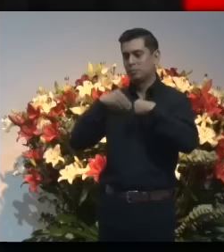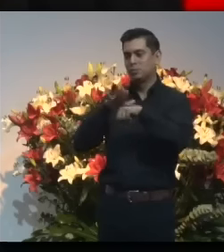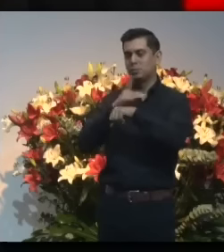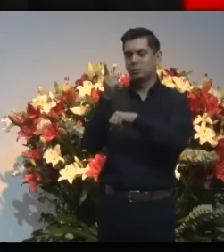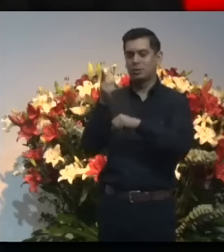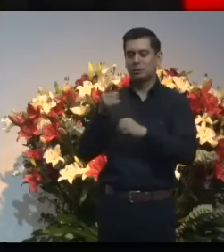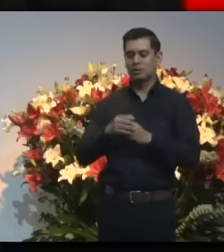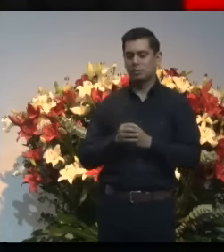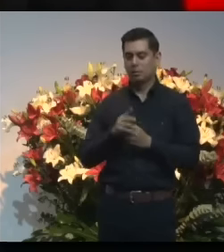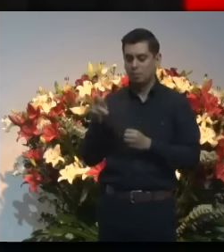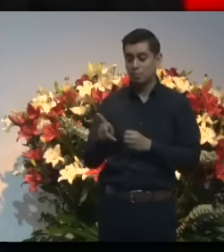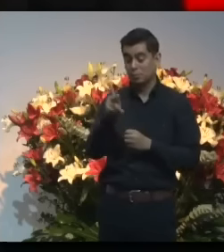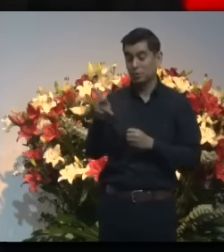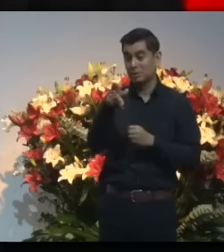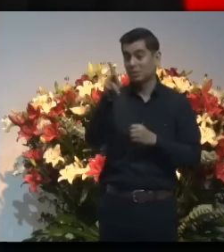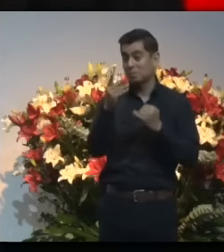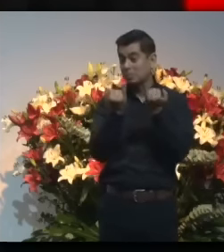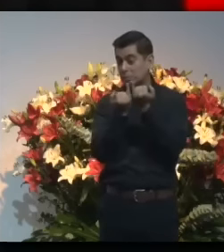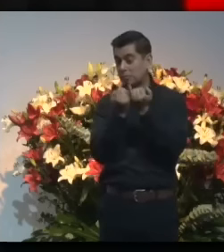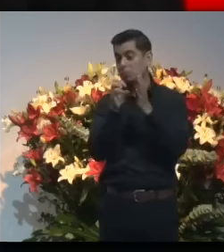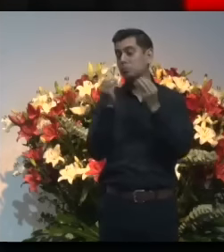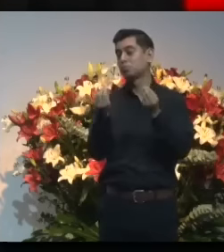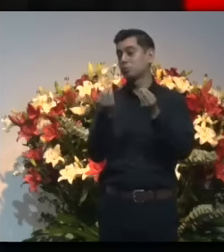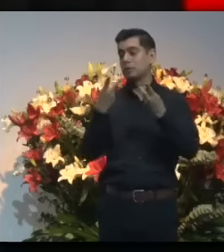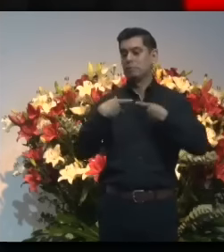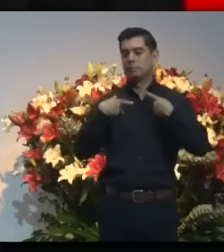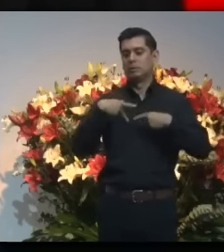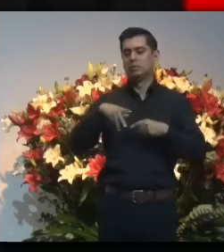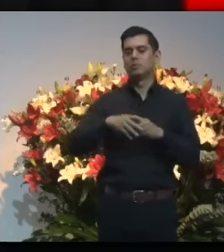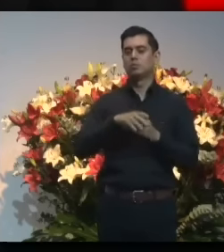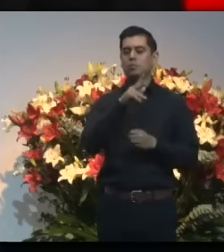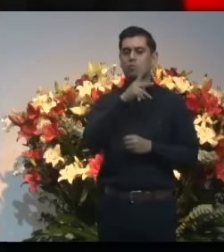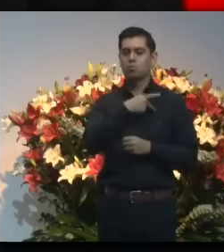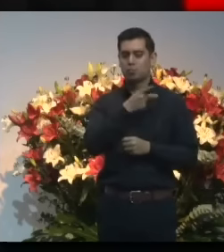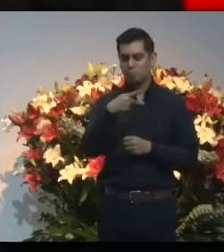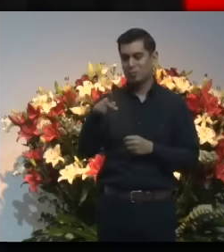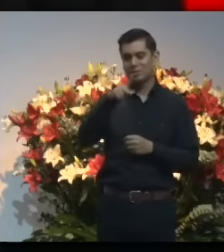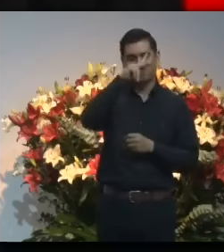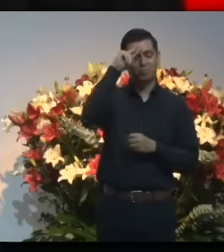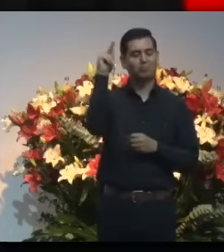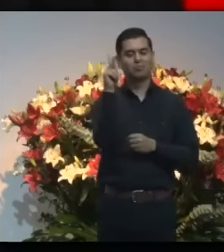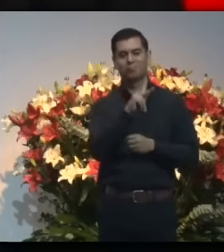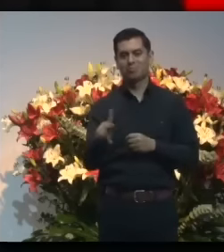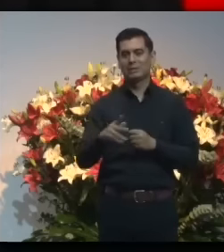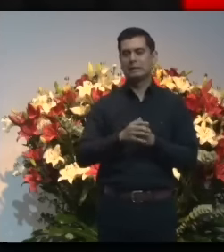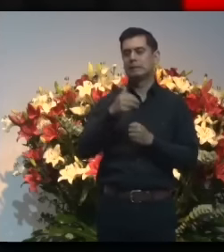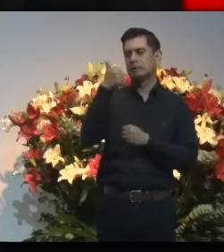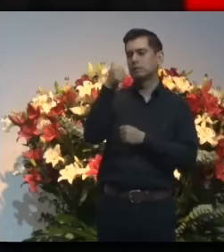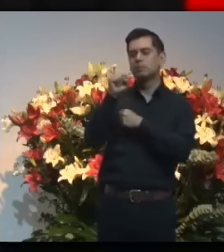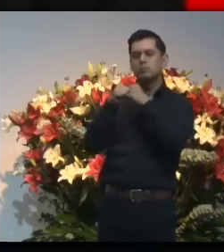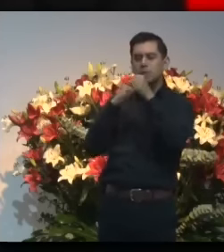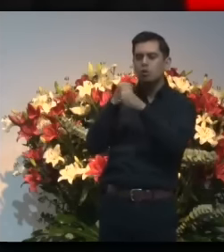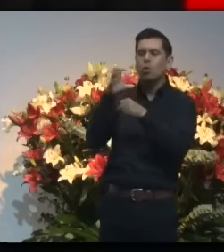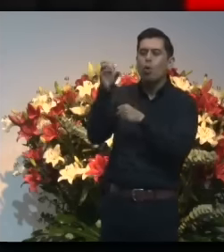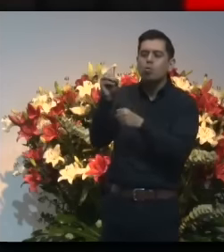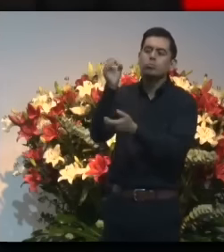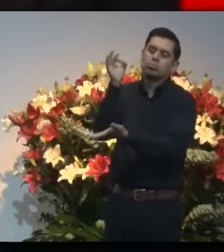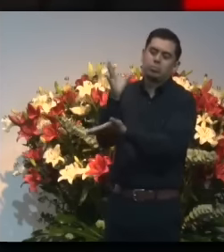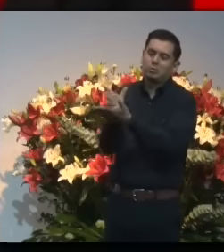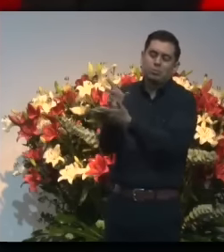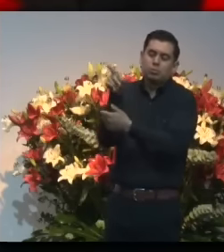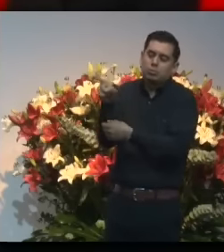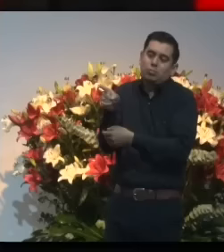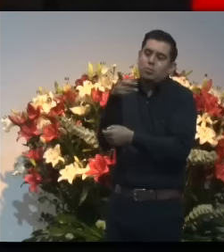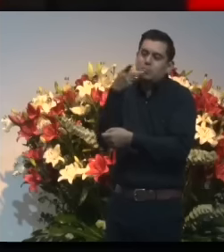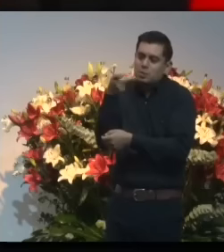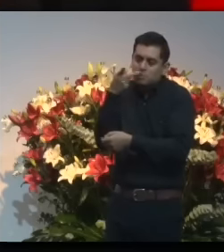pobreza extrema. ¿Cómo pretendes lograr un país de clases medias en 6 años o esto solo se trata de un eslogan de campaña?